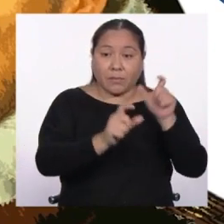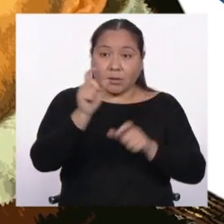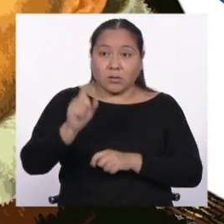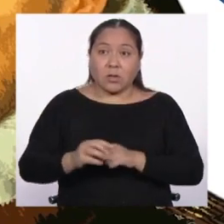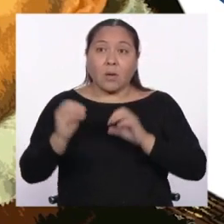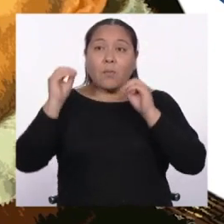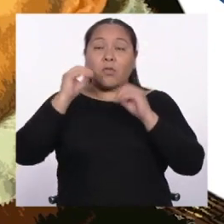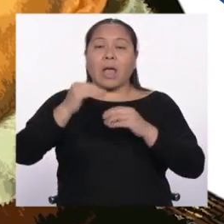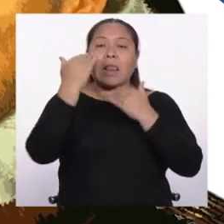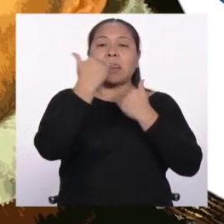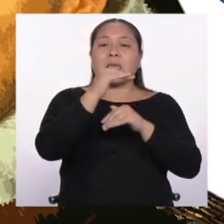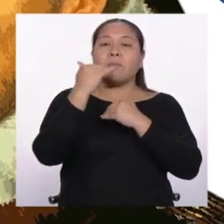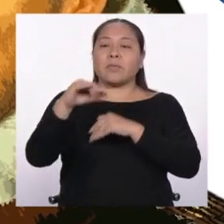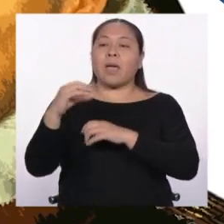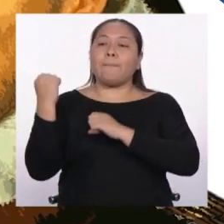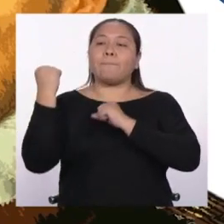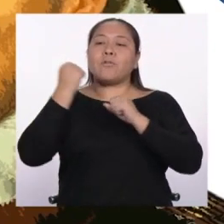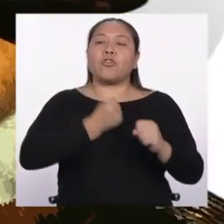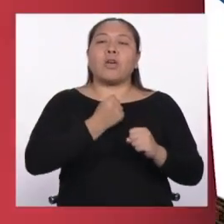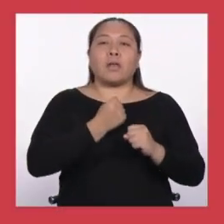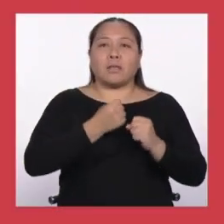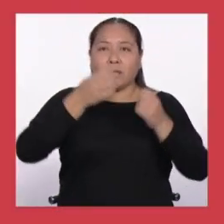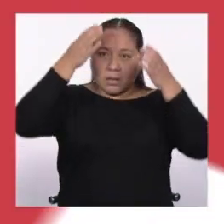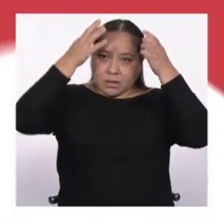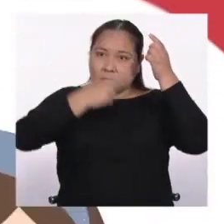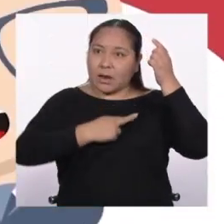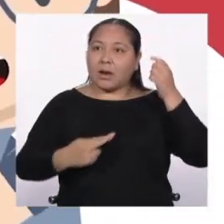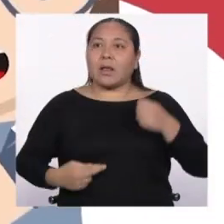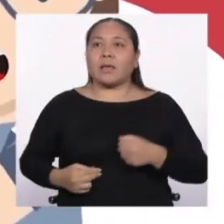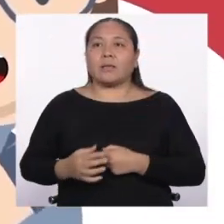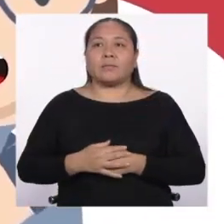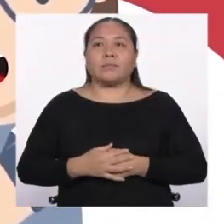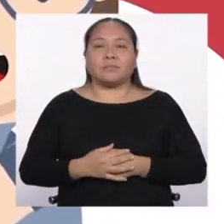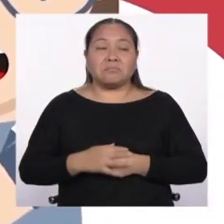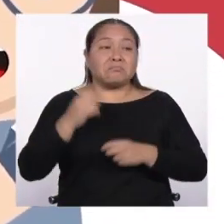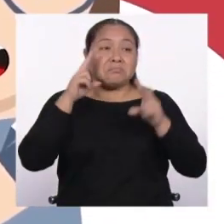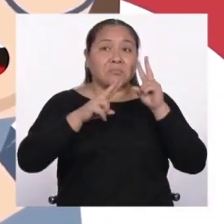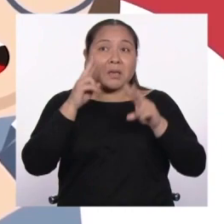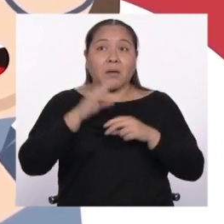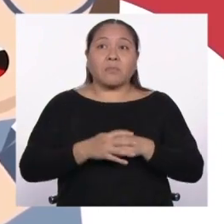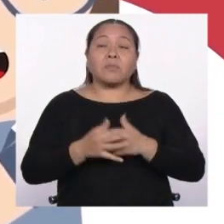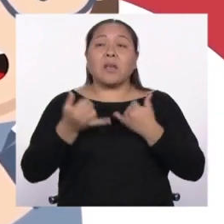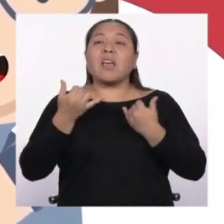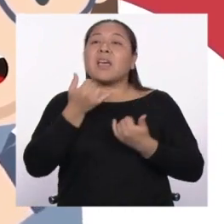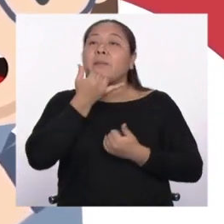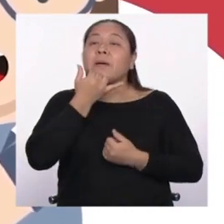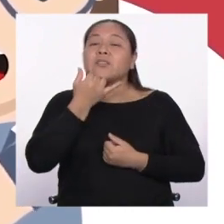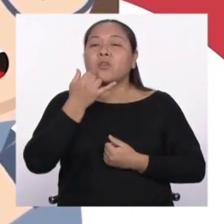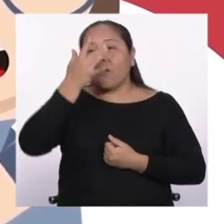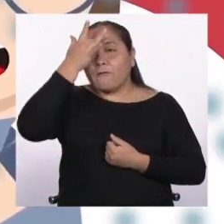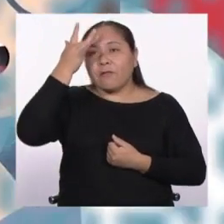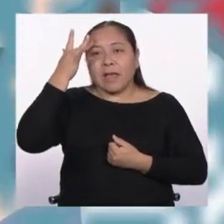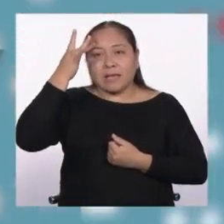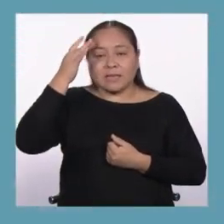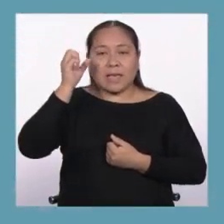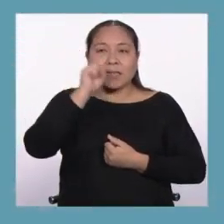establecía las limitaciones del poder de la realeza. Por último, veamos la situación política de Francia en el siglo